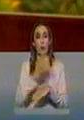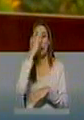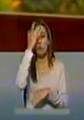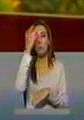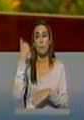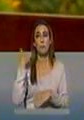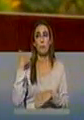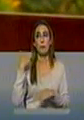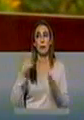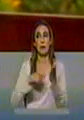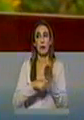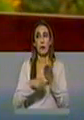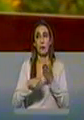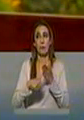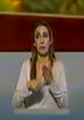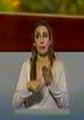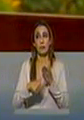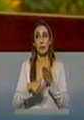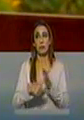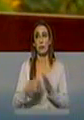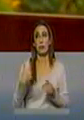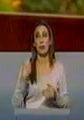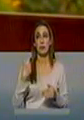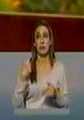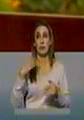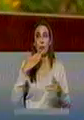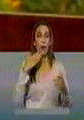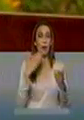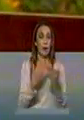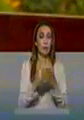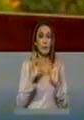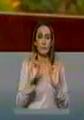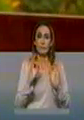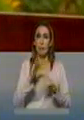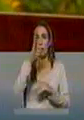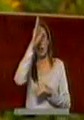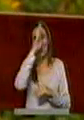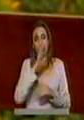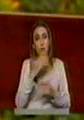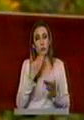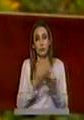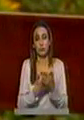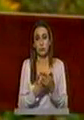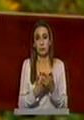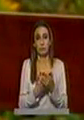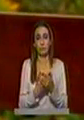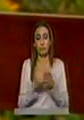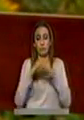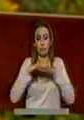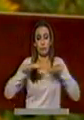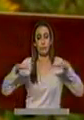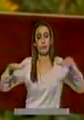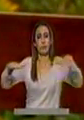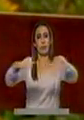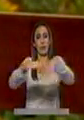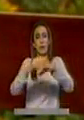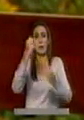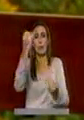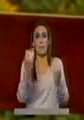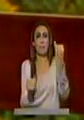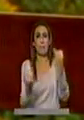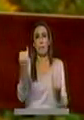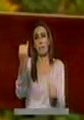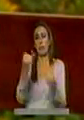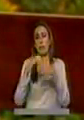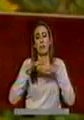decía nuestra ministra, tenemos, gracias a Dios, un área bastante amplia y